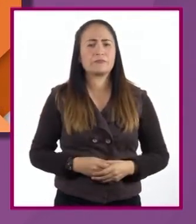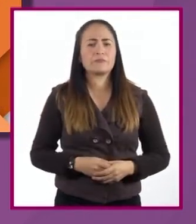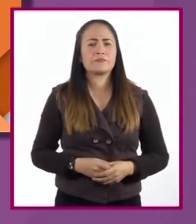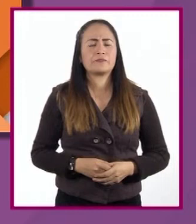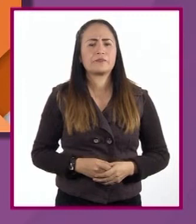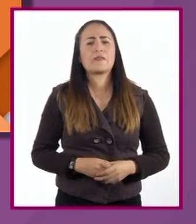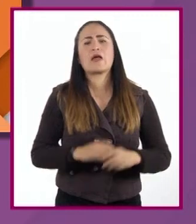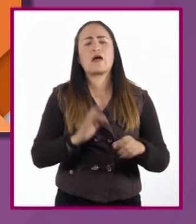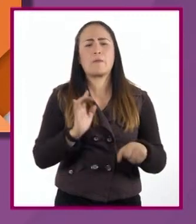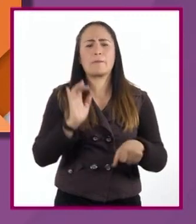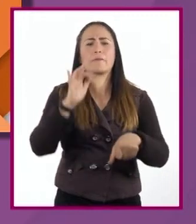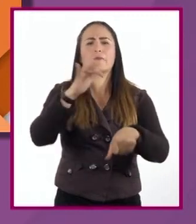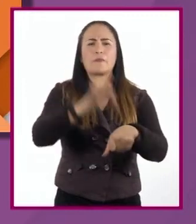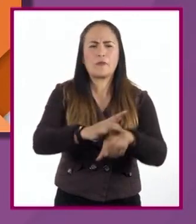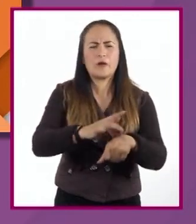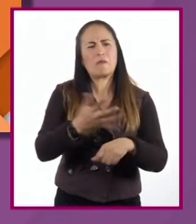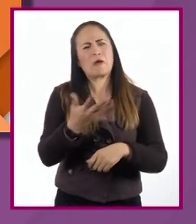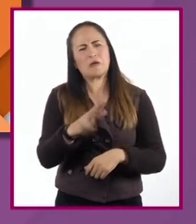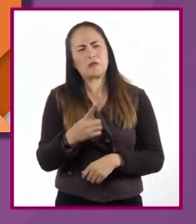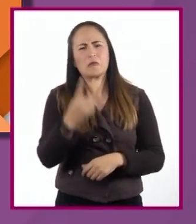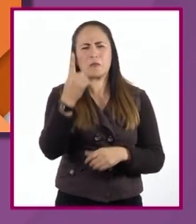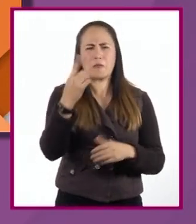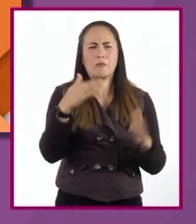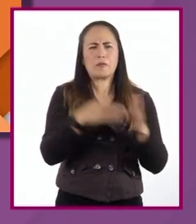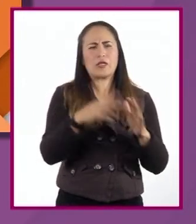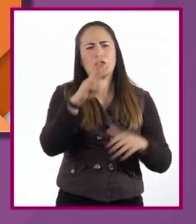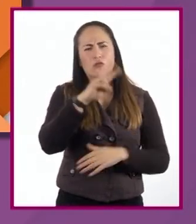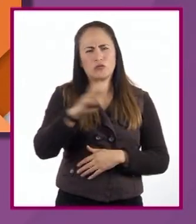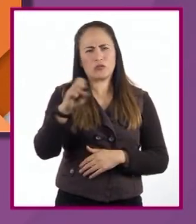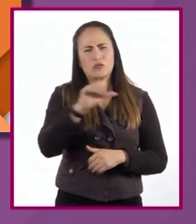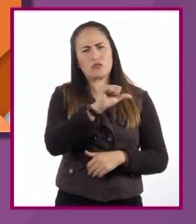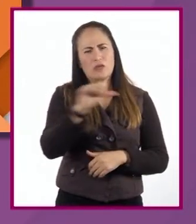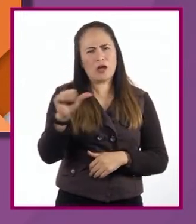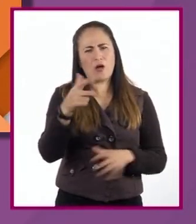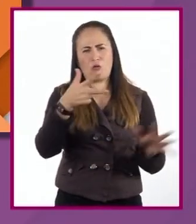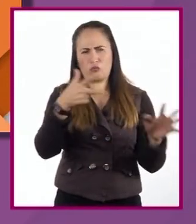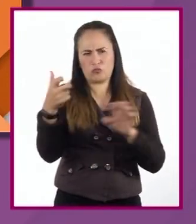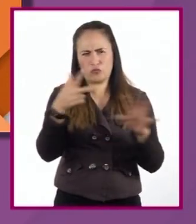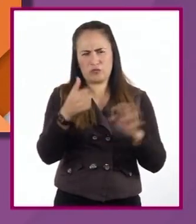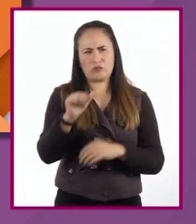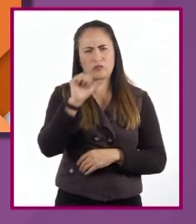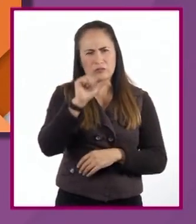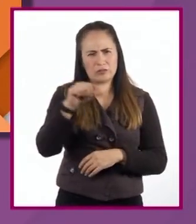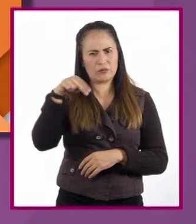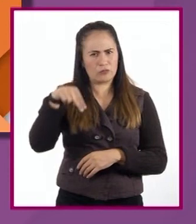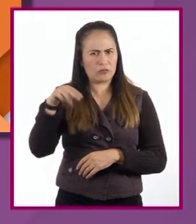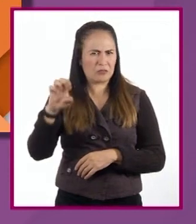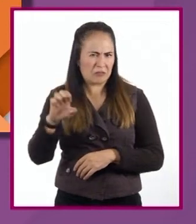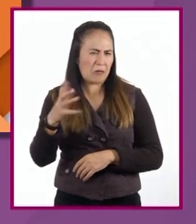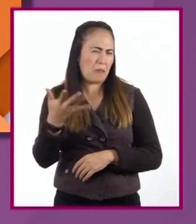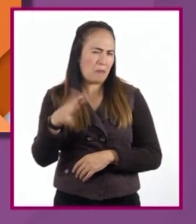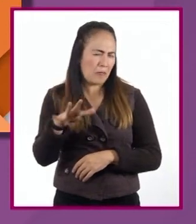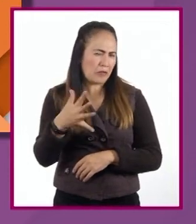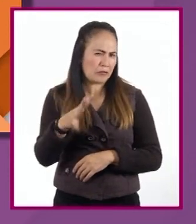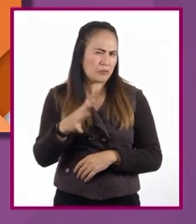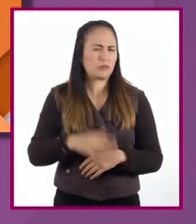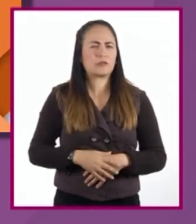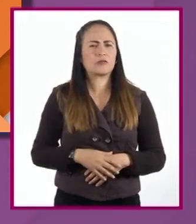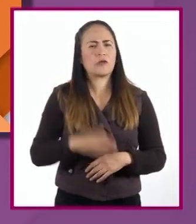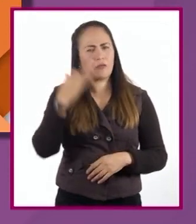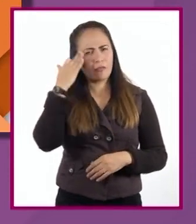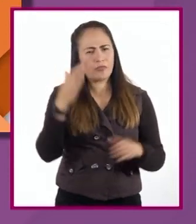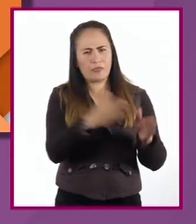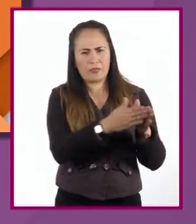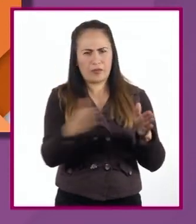más temprana se estima entre los años 1200 hacia el año 800 antes de nuestra era. Aproximadamente hacia esa